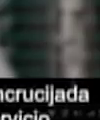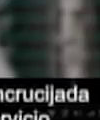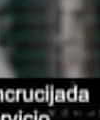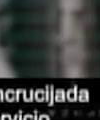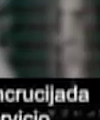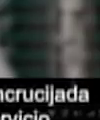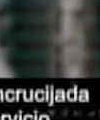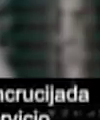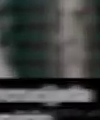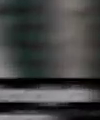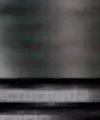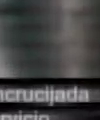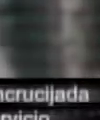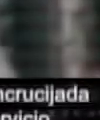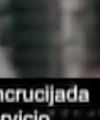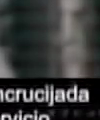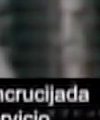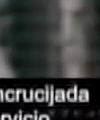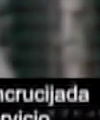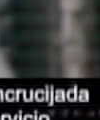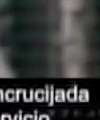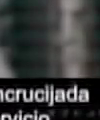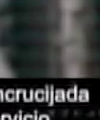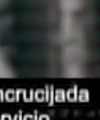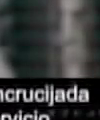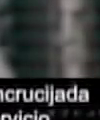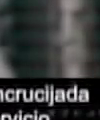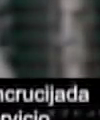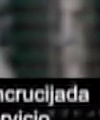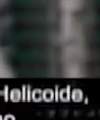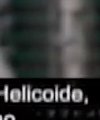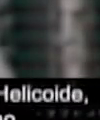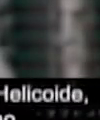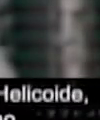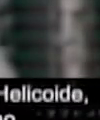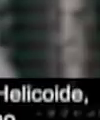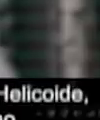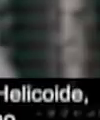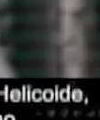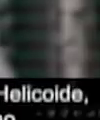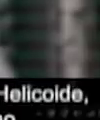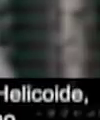Arago, igualmente con Cristofé, controlar el servicio.